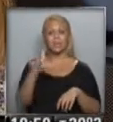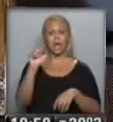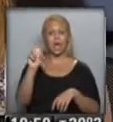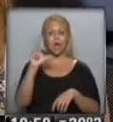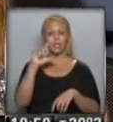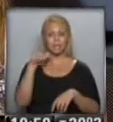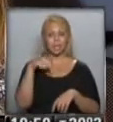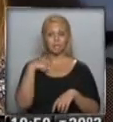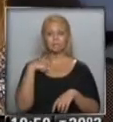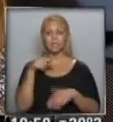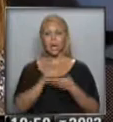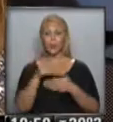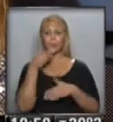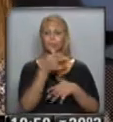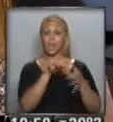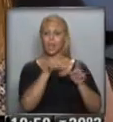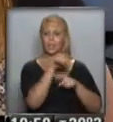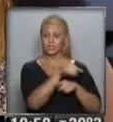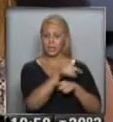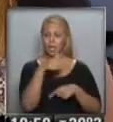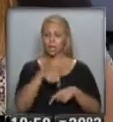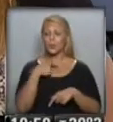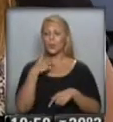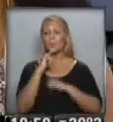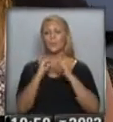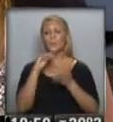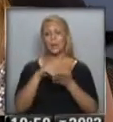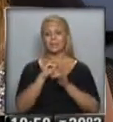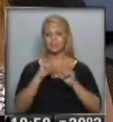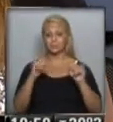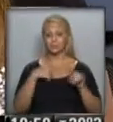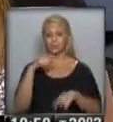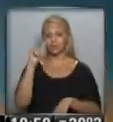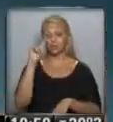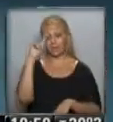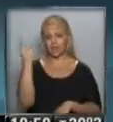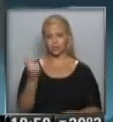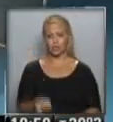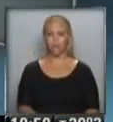Carolina, pidió su absolución. Ahora vamos a compartir más información nacional.